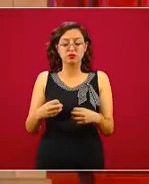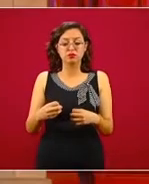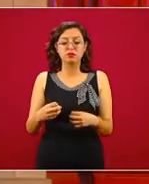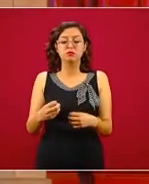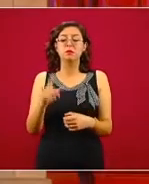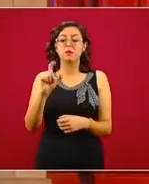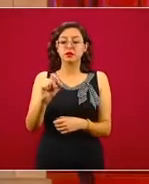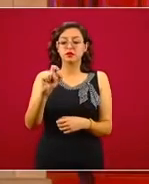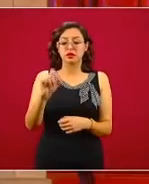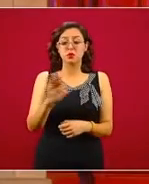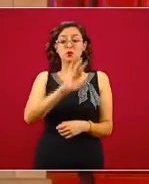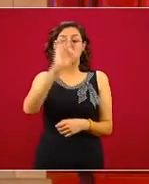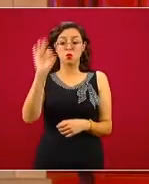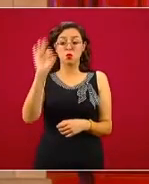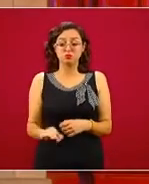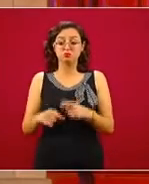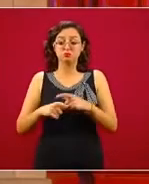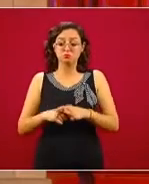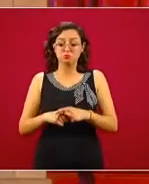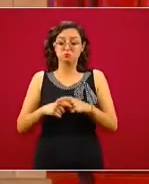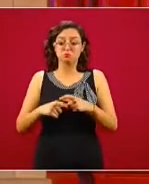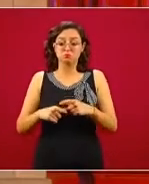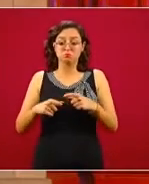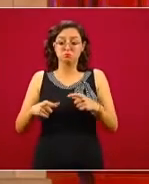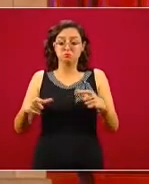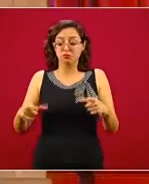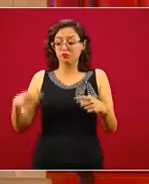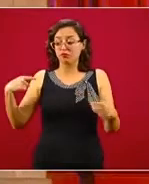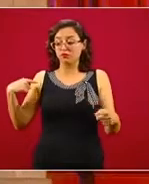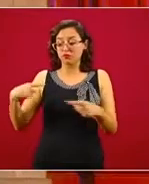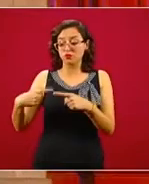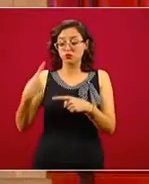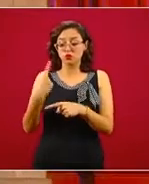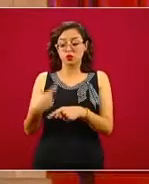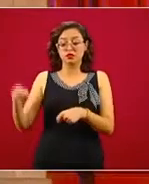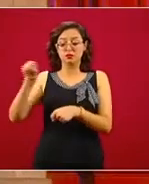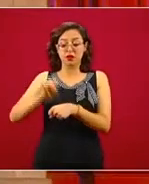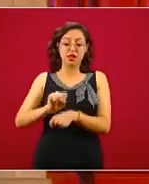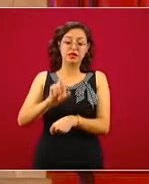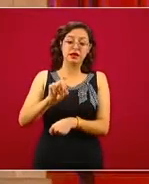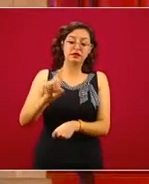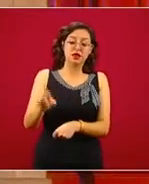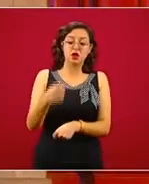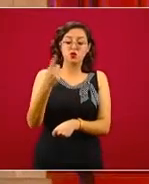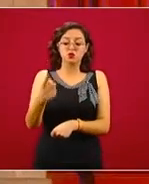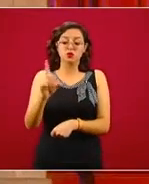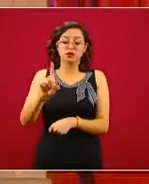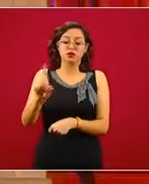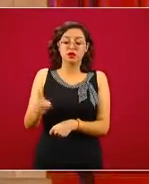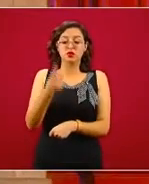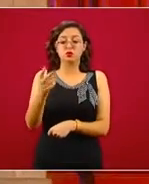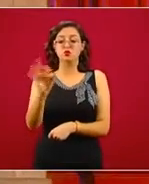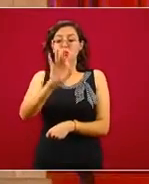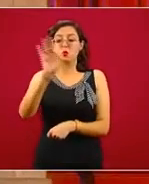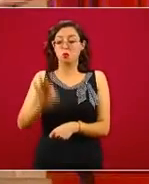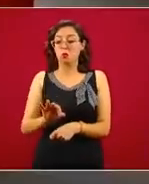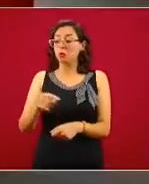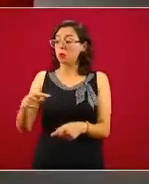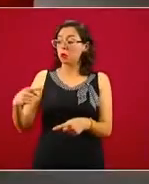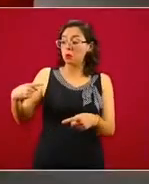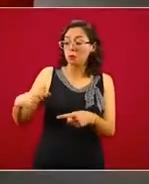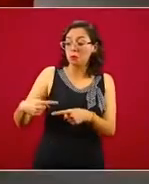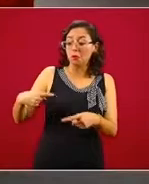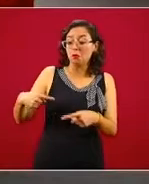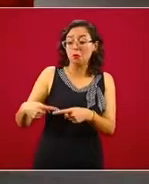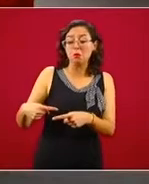occupancy rate. 32%, pero casi en la última semana